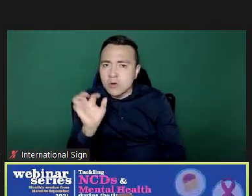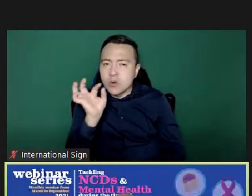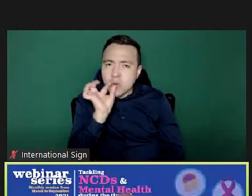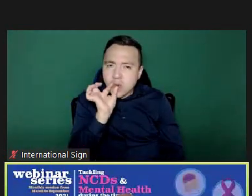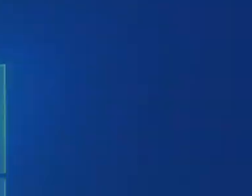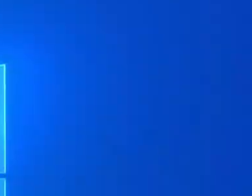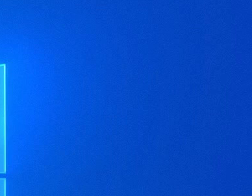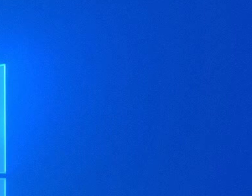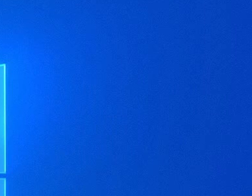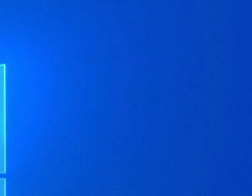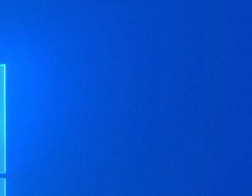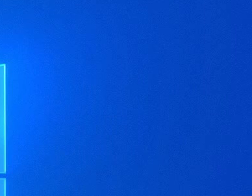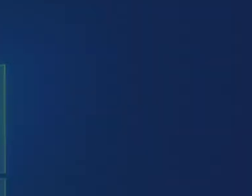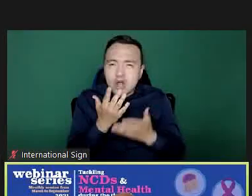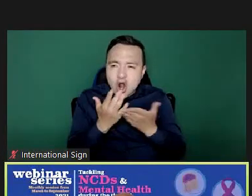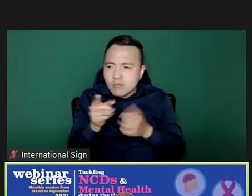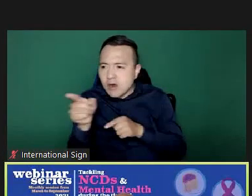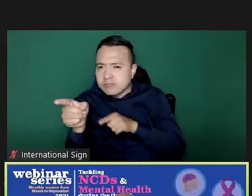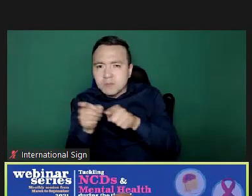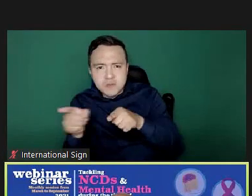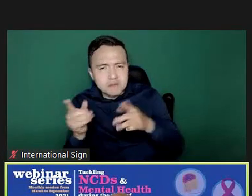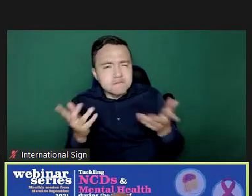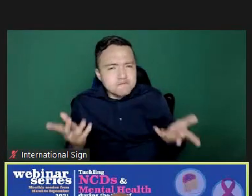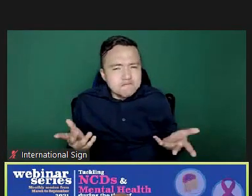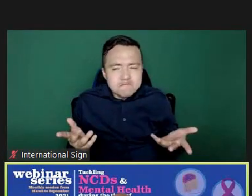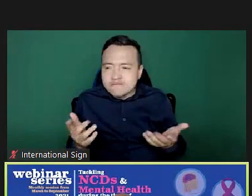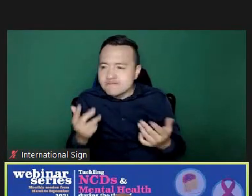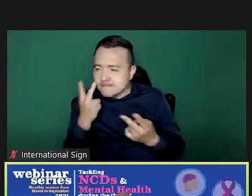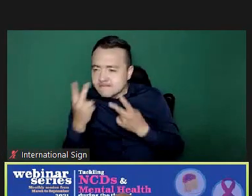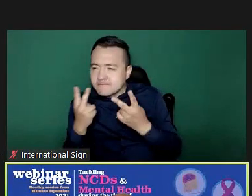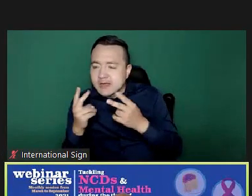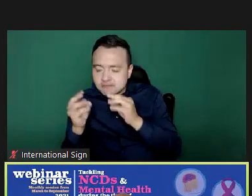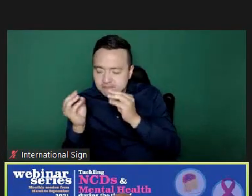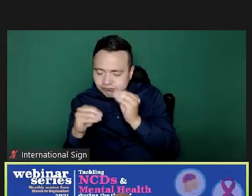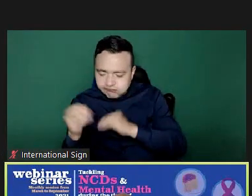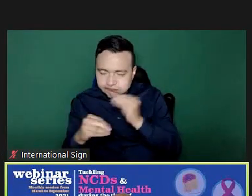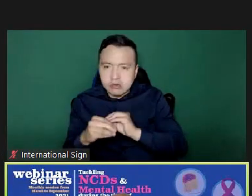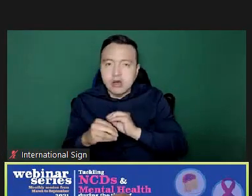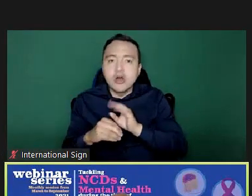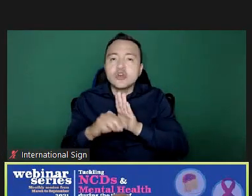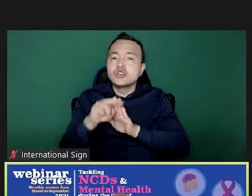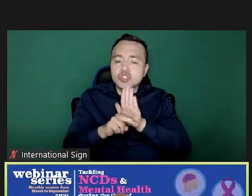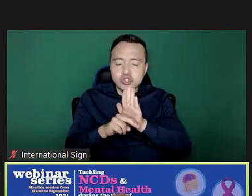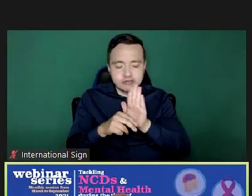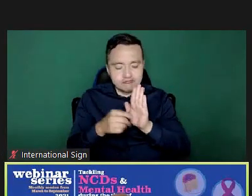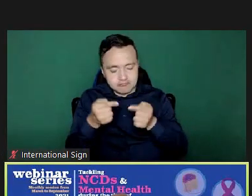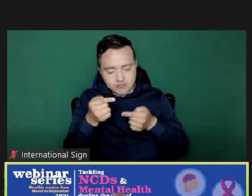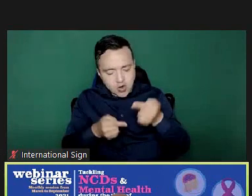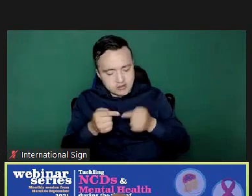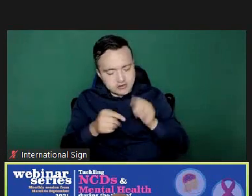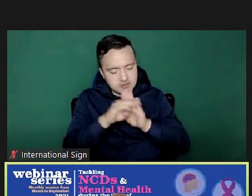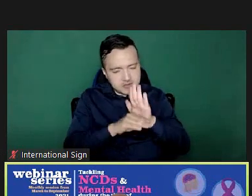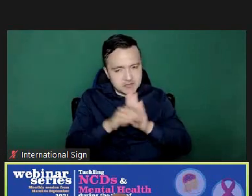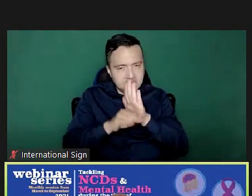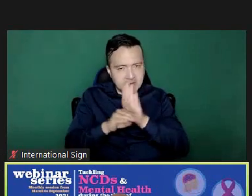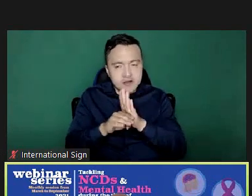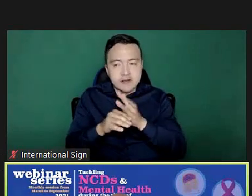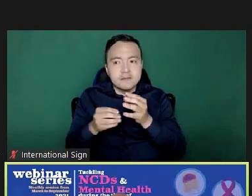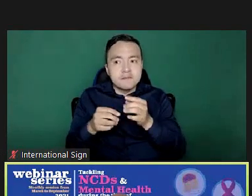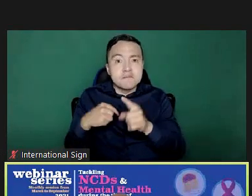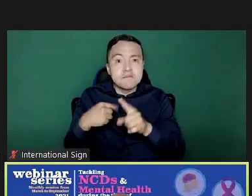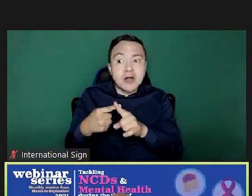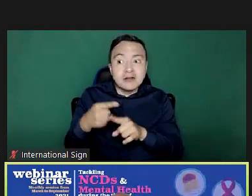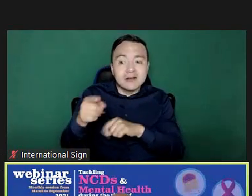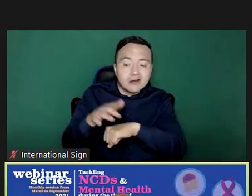haber coherencia, quiero decir, entre los enfoques intersectoriales en las políticas. Tenemos que también considerar los determinantes sociales de salud que incluyen también